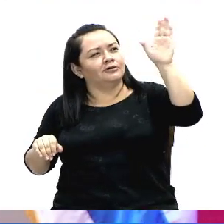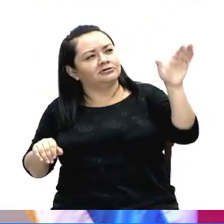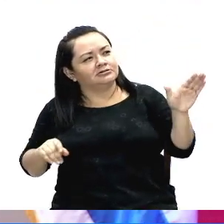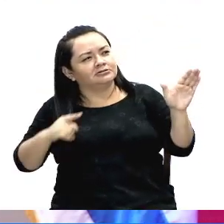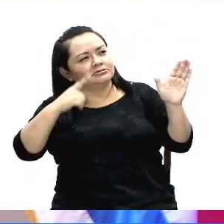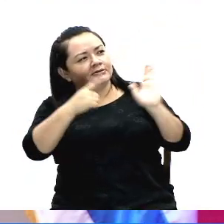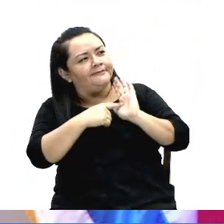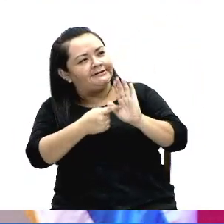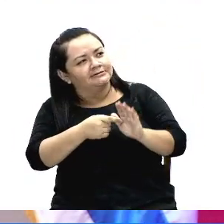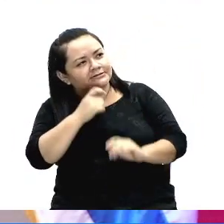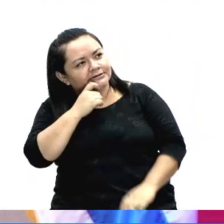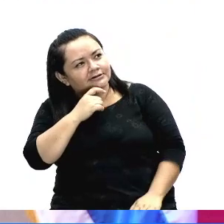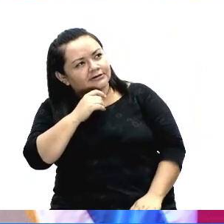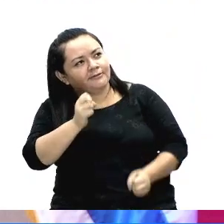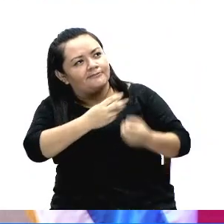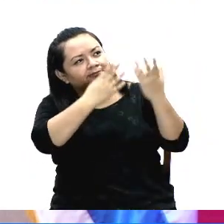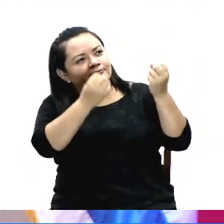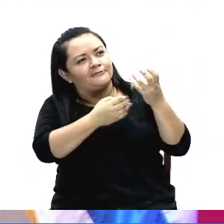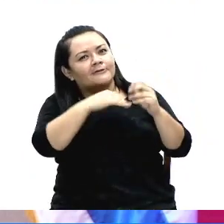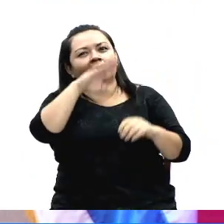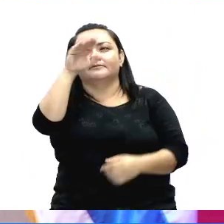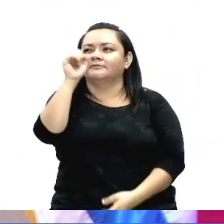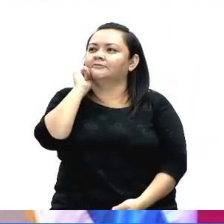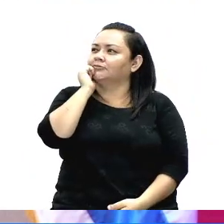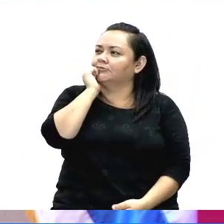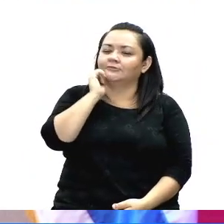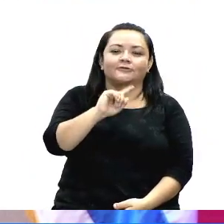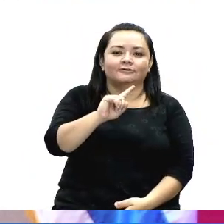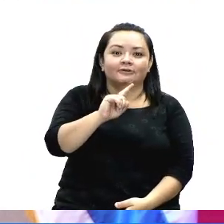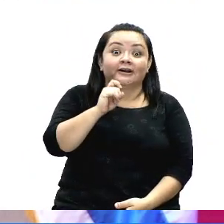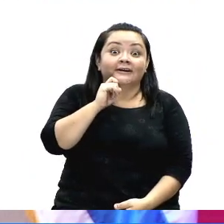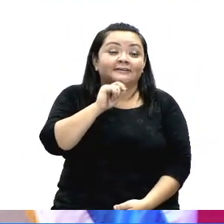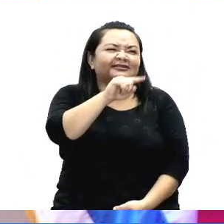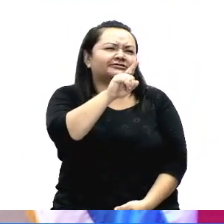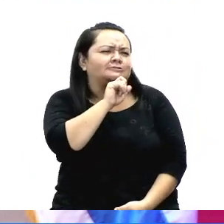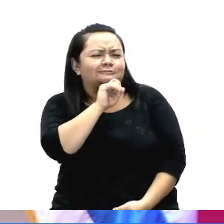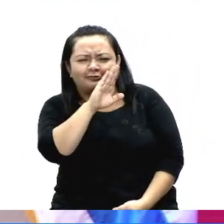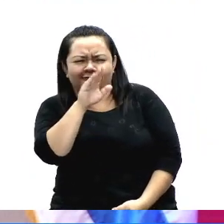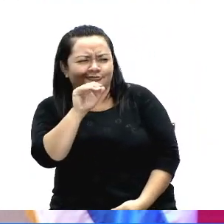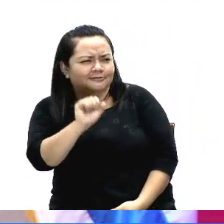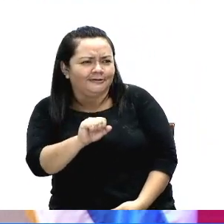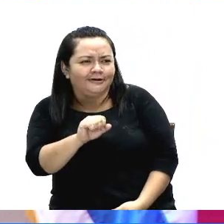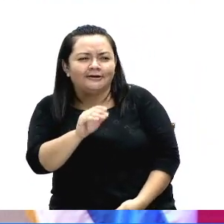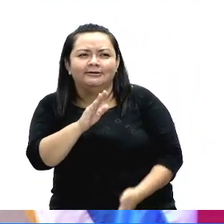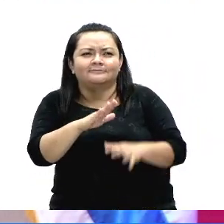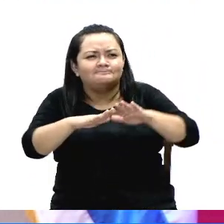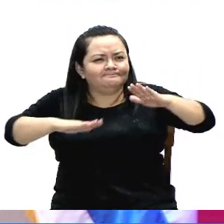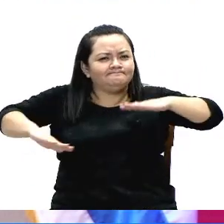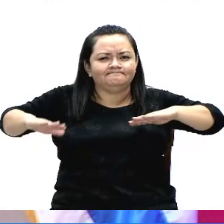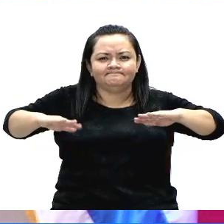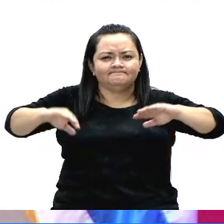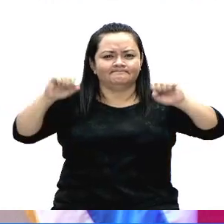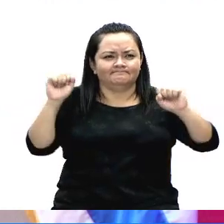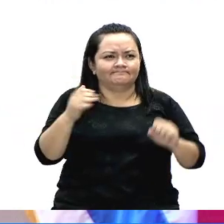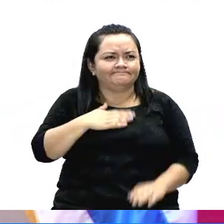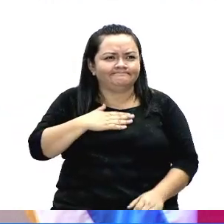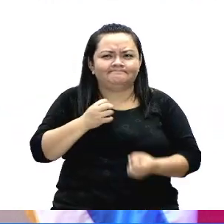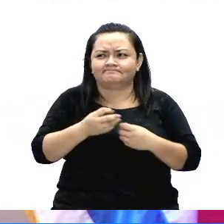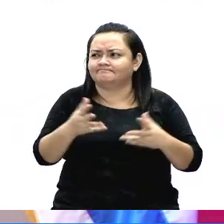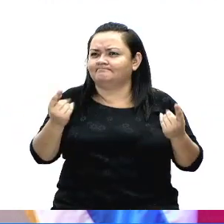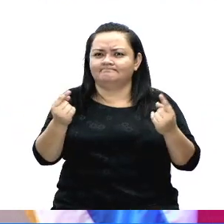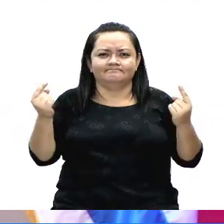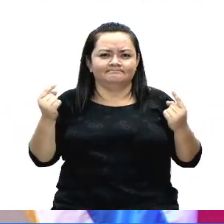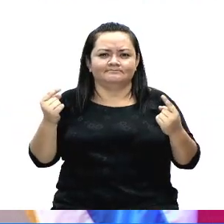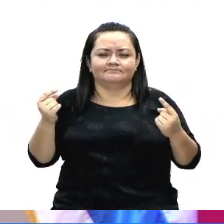representaciones de aspectos volcánicos este otro dicen que no otros no ese no puede ser porque el espacio para tener ahí esa cantidad de